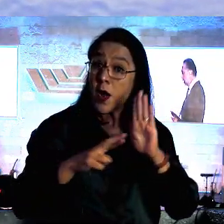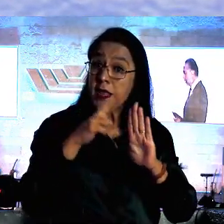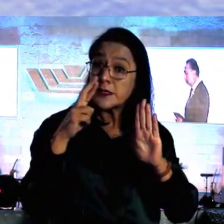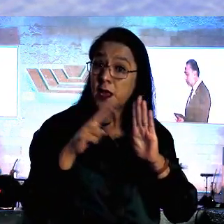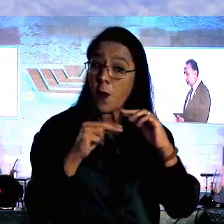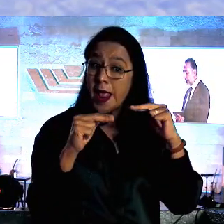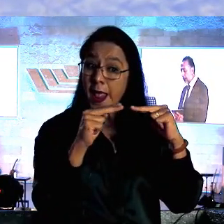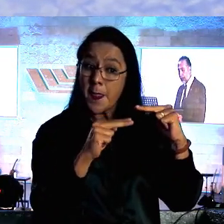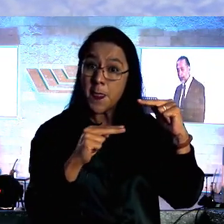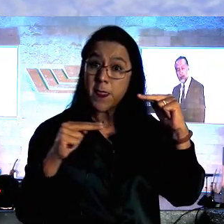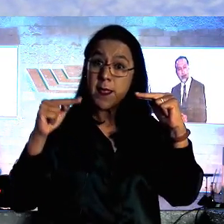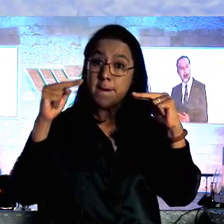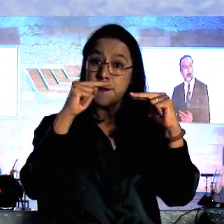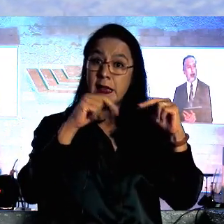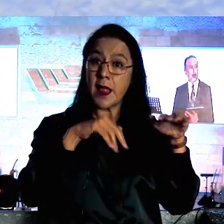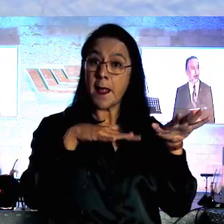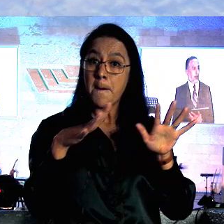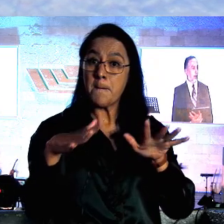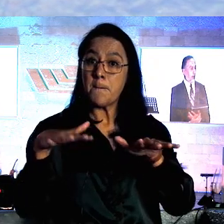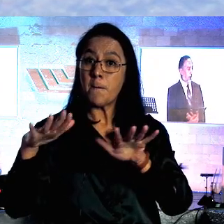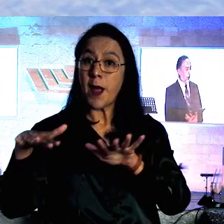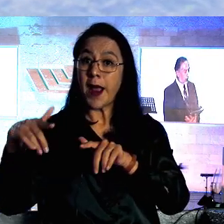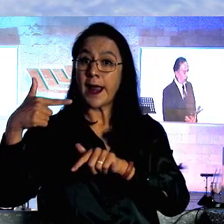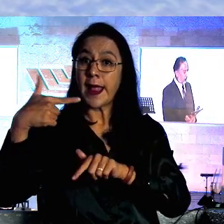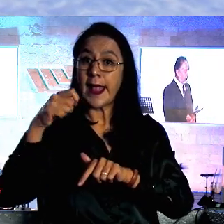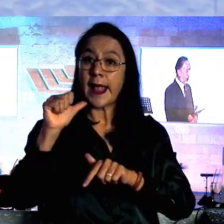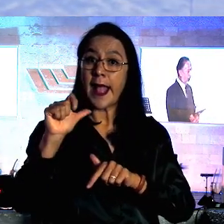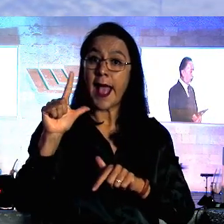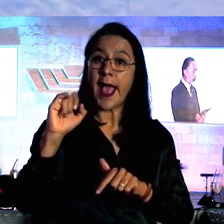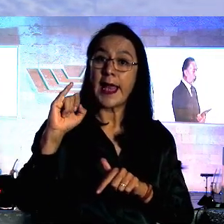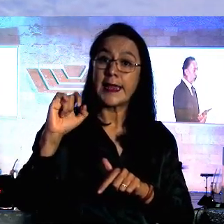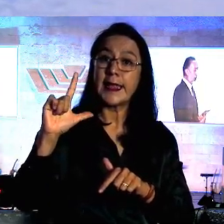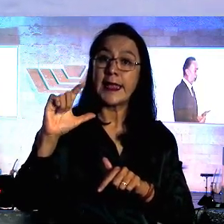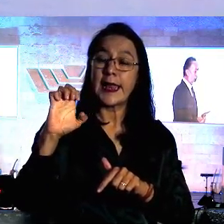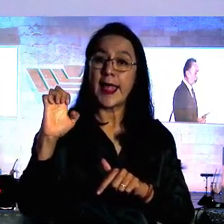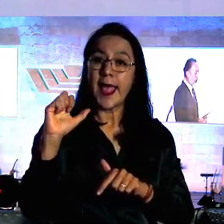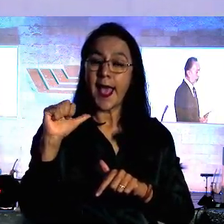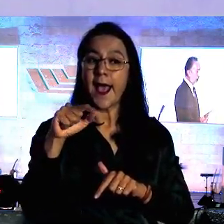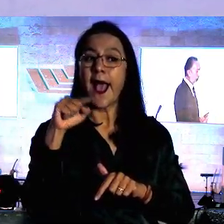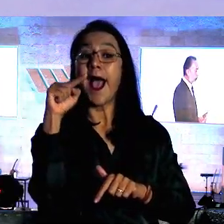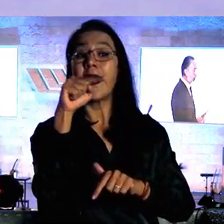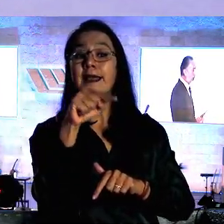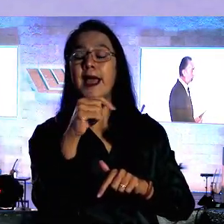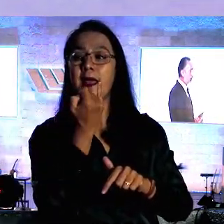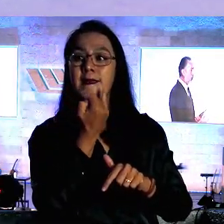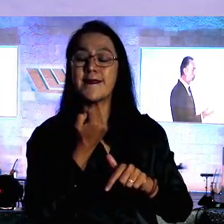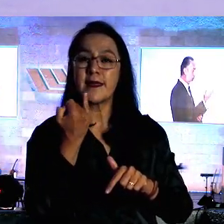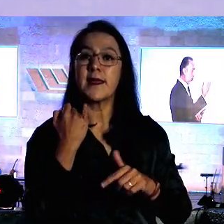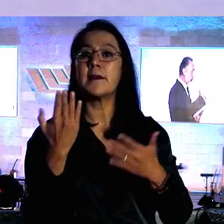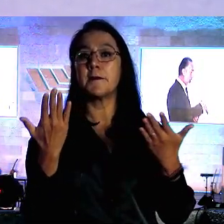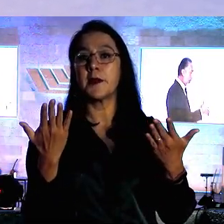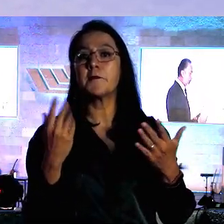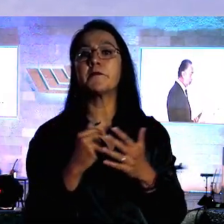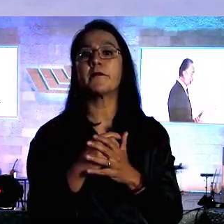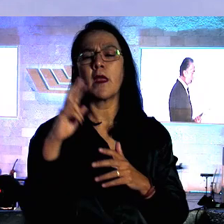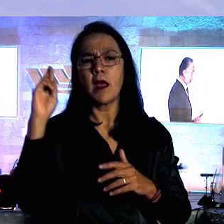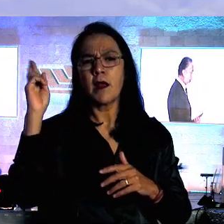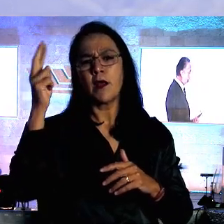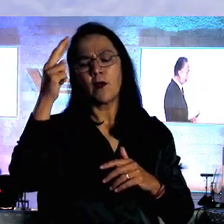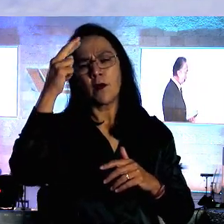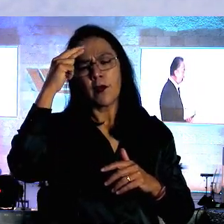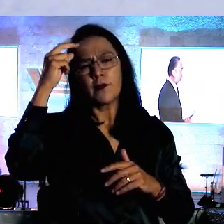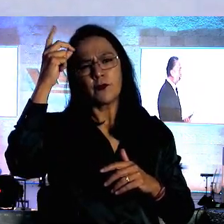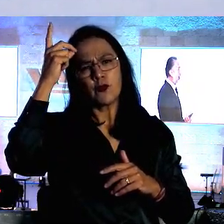nivel del Mar de Galilea. Pero, recordemos que Dios habla, eso lo vimos en la primera,